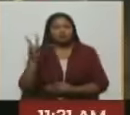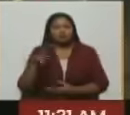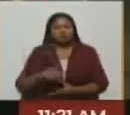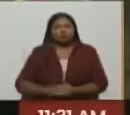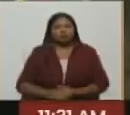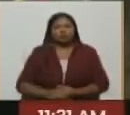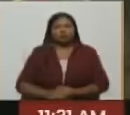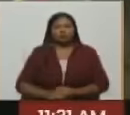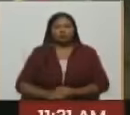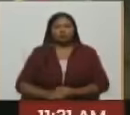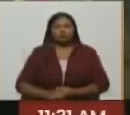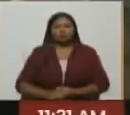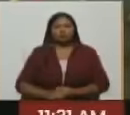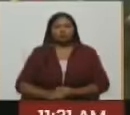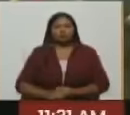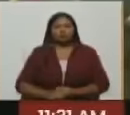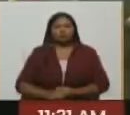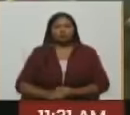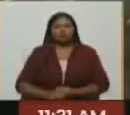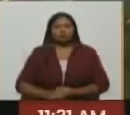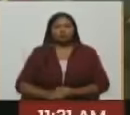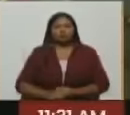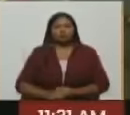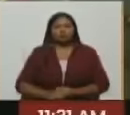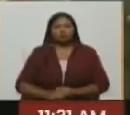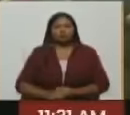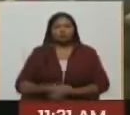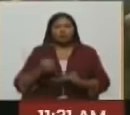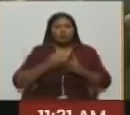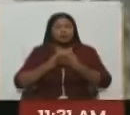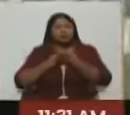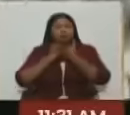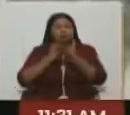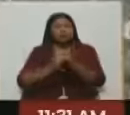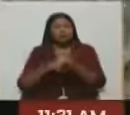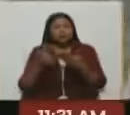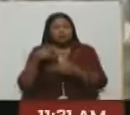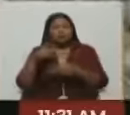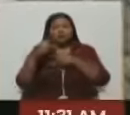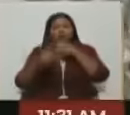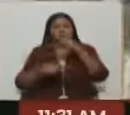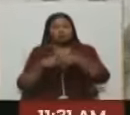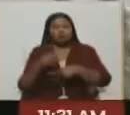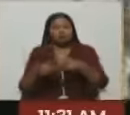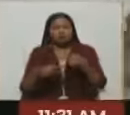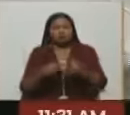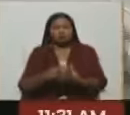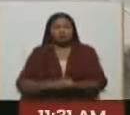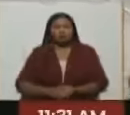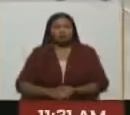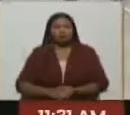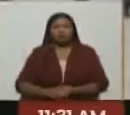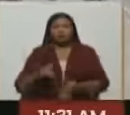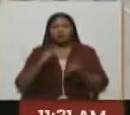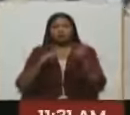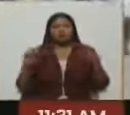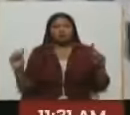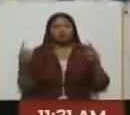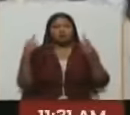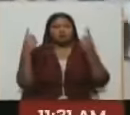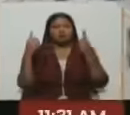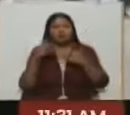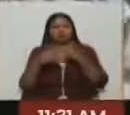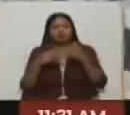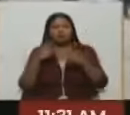como tal, que ha ayudado a que este proceso culmine con éxito